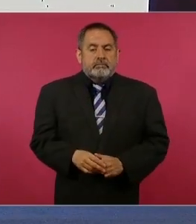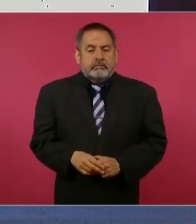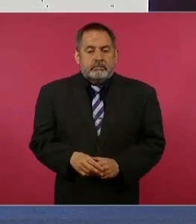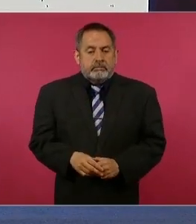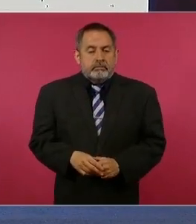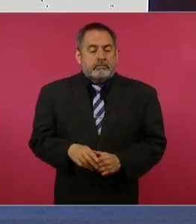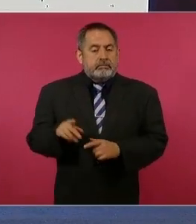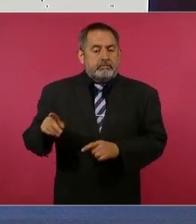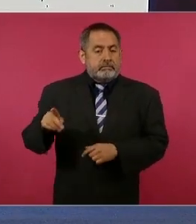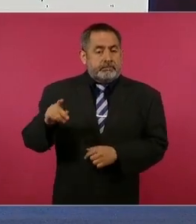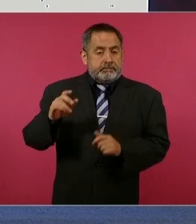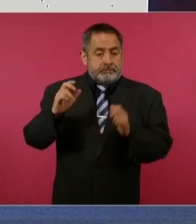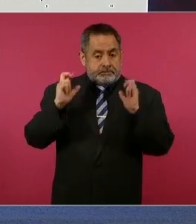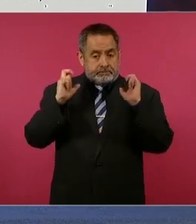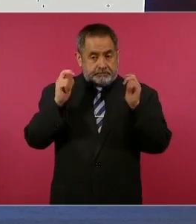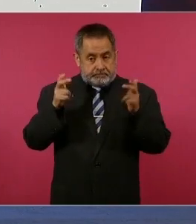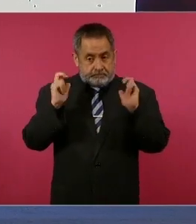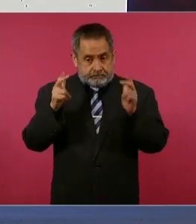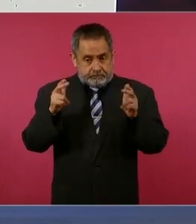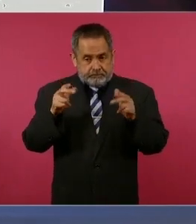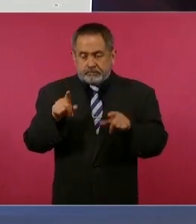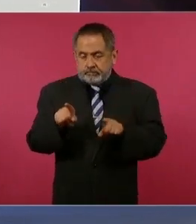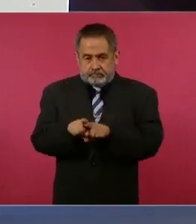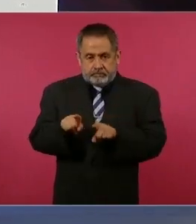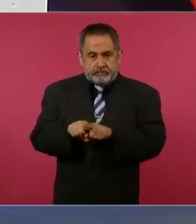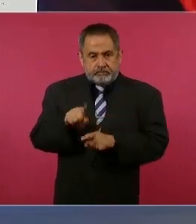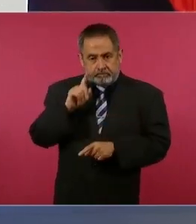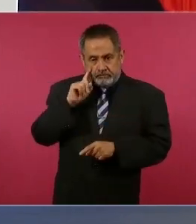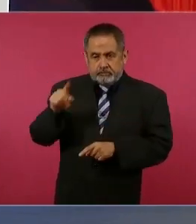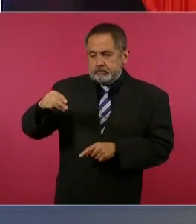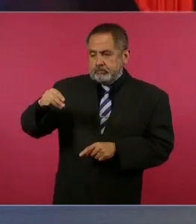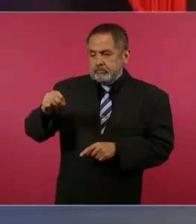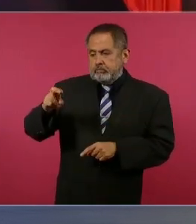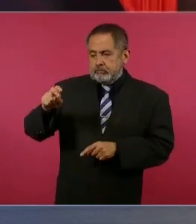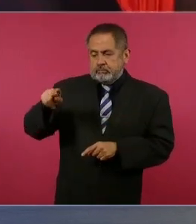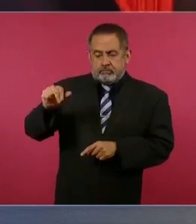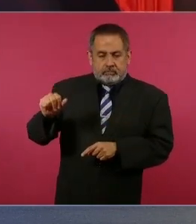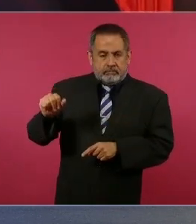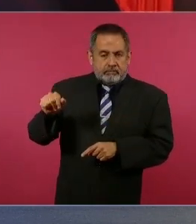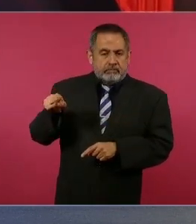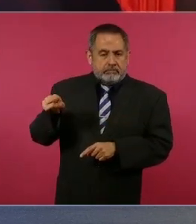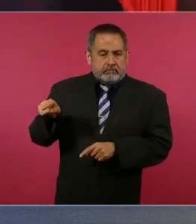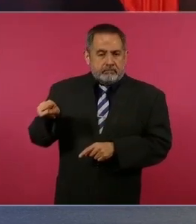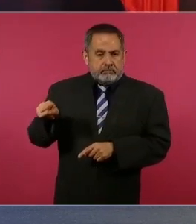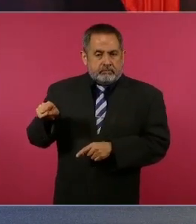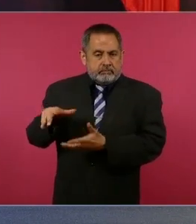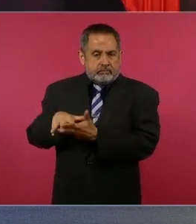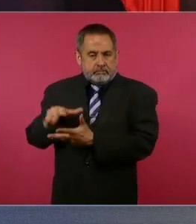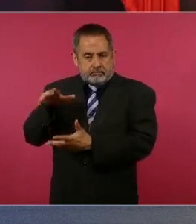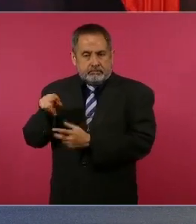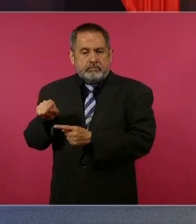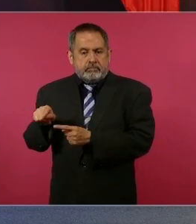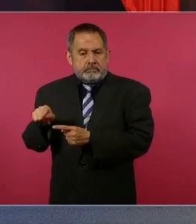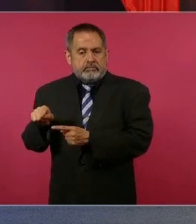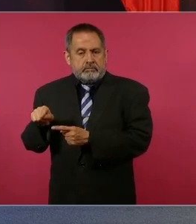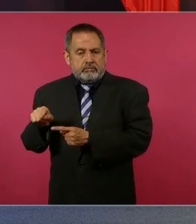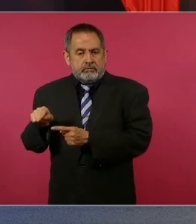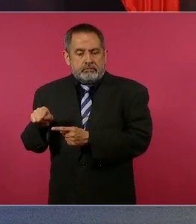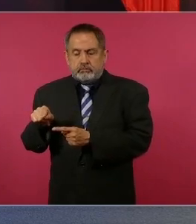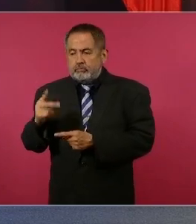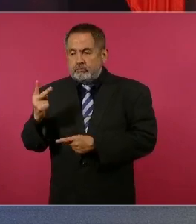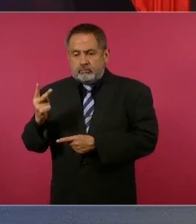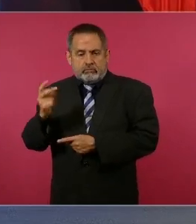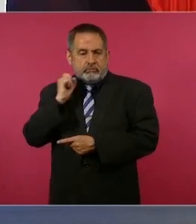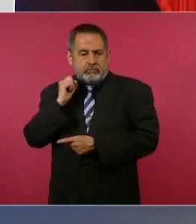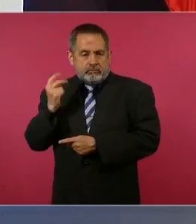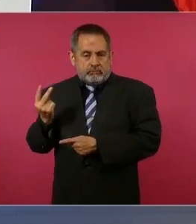En el caso de Chiapas, también podemos ver Morena como mayoría, entran los dos senadores